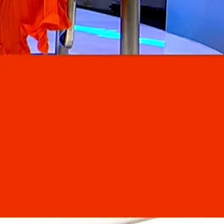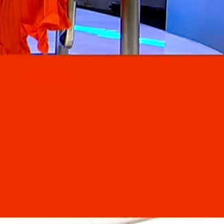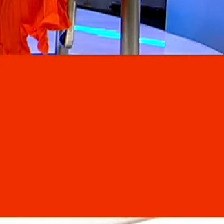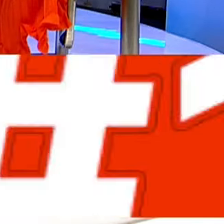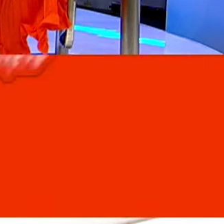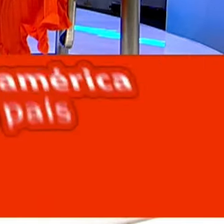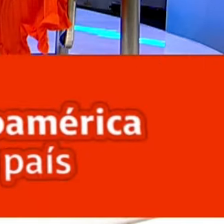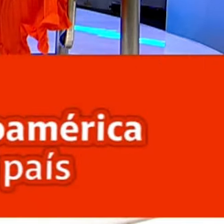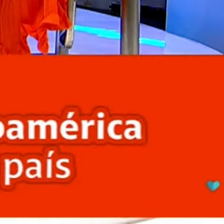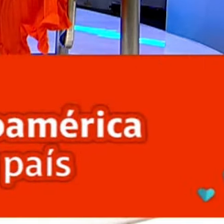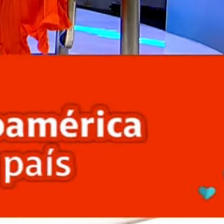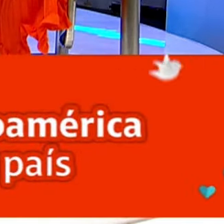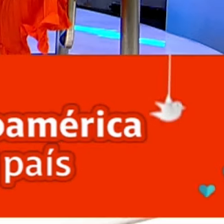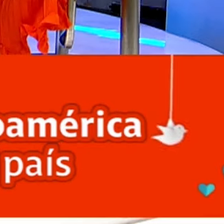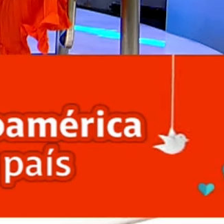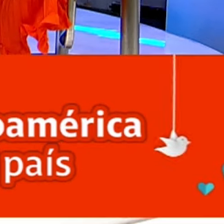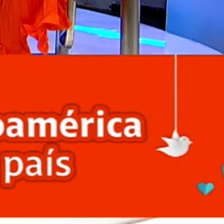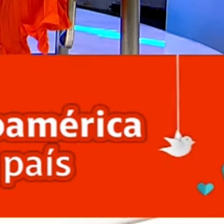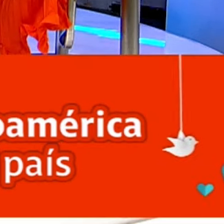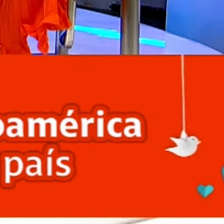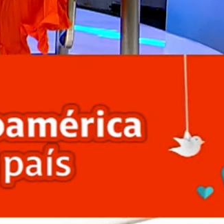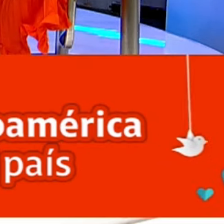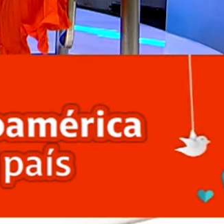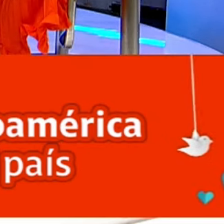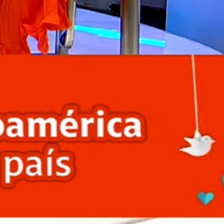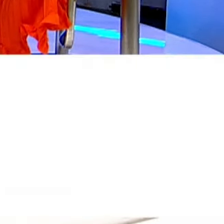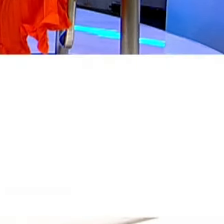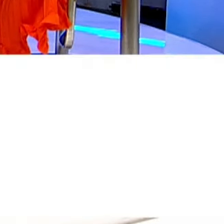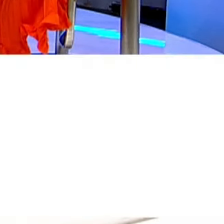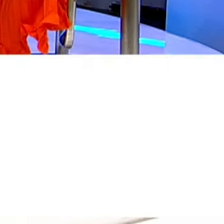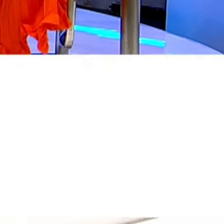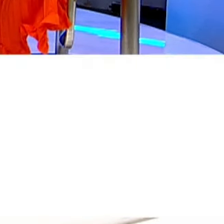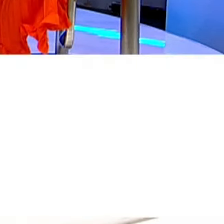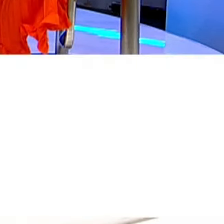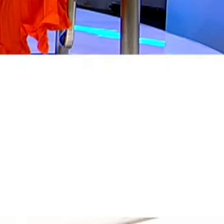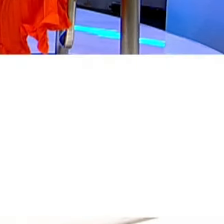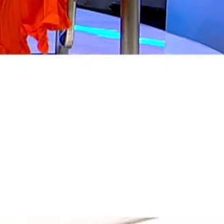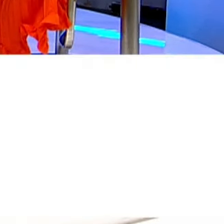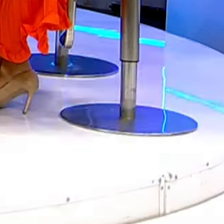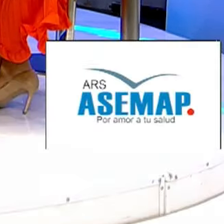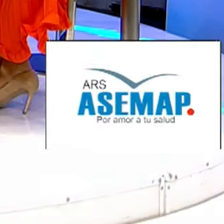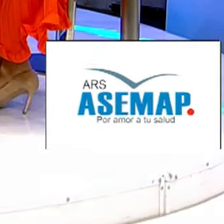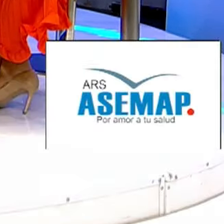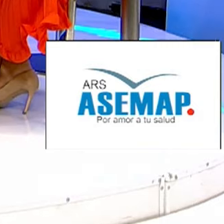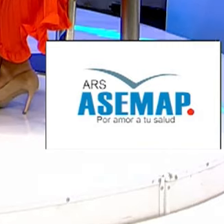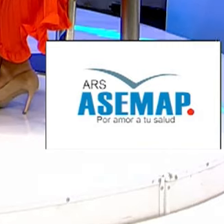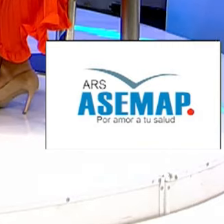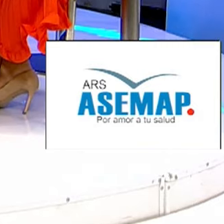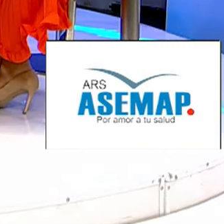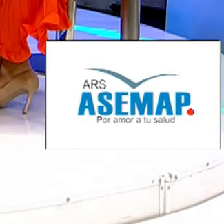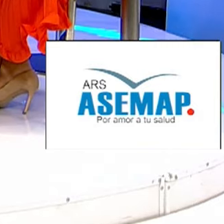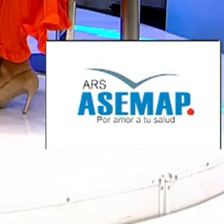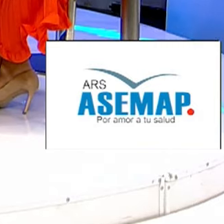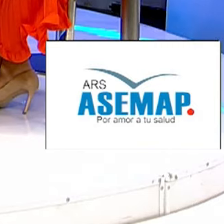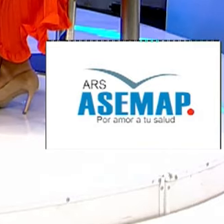no se recupera el empleo formal privado. Él habló de 4 millones y pico. Así es, de empleados. Lo que pasa es, no, de empleados,